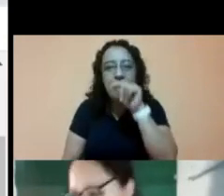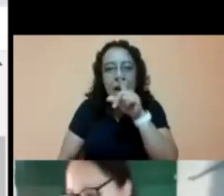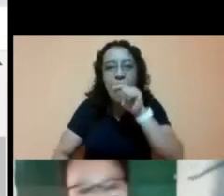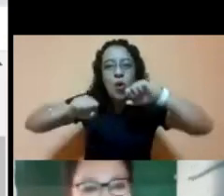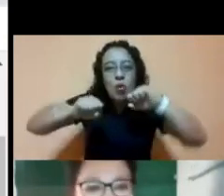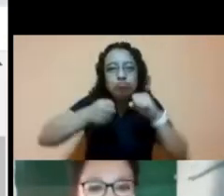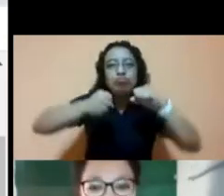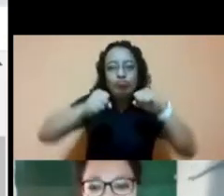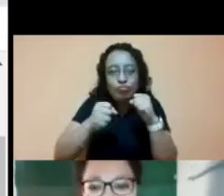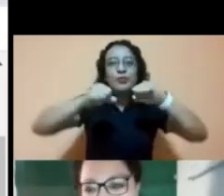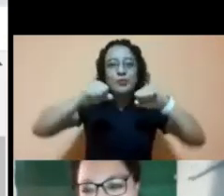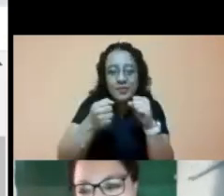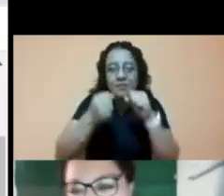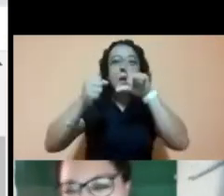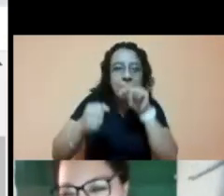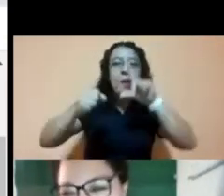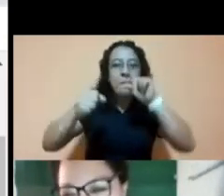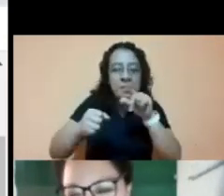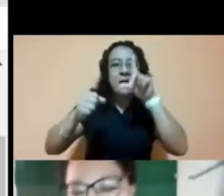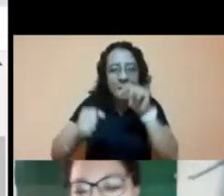los bracitos.